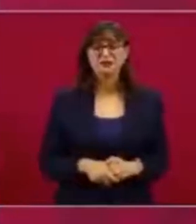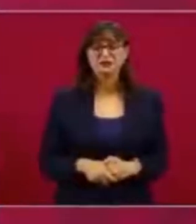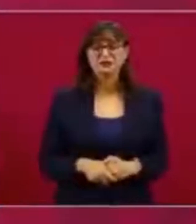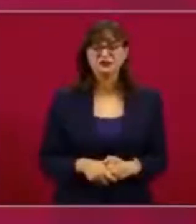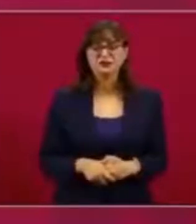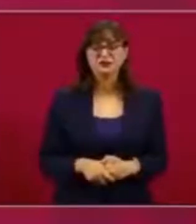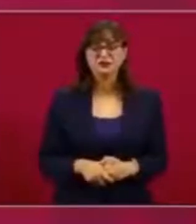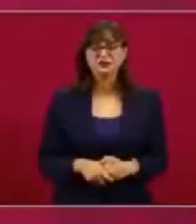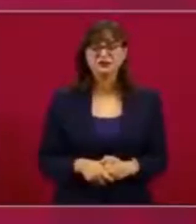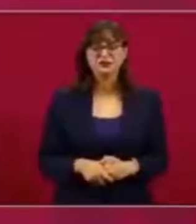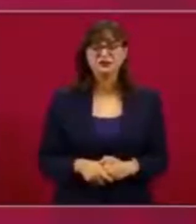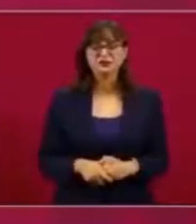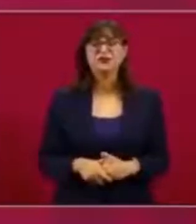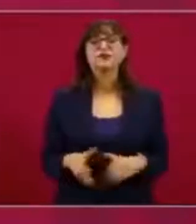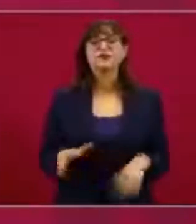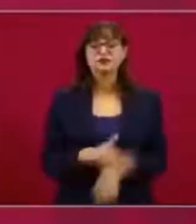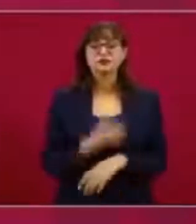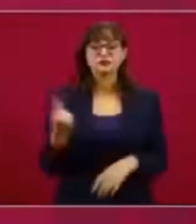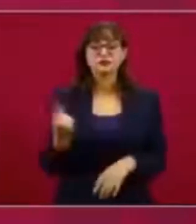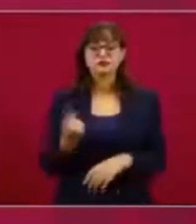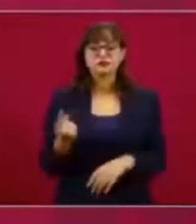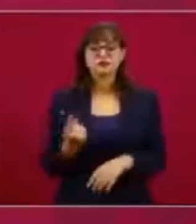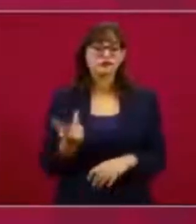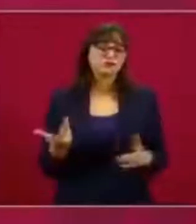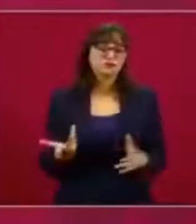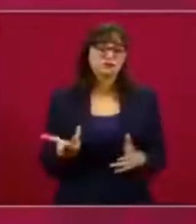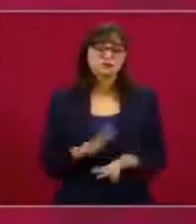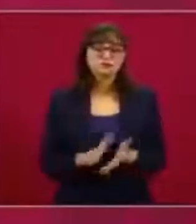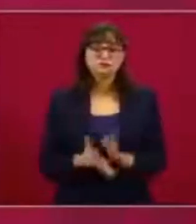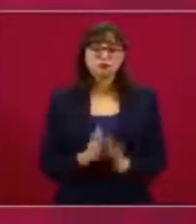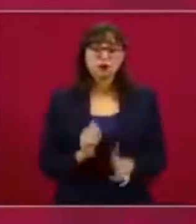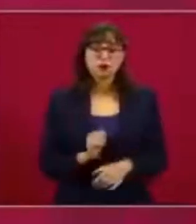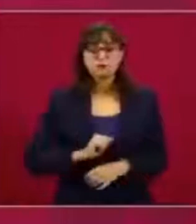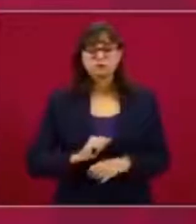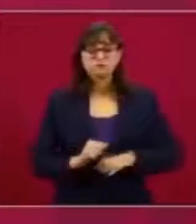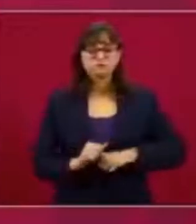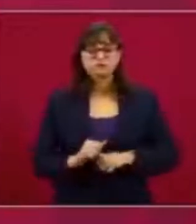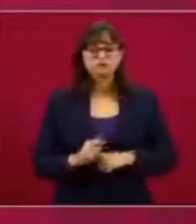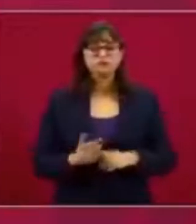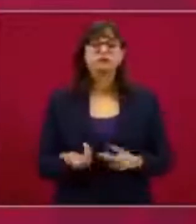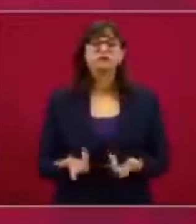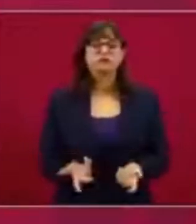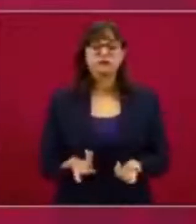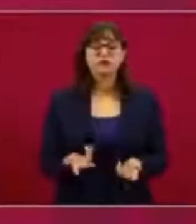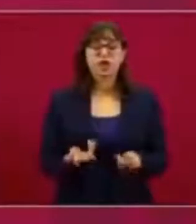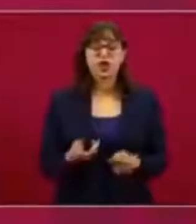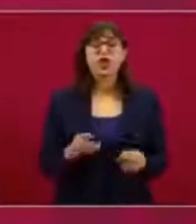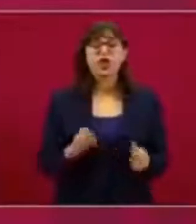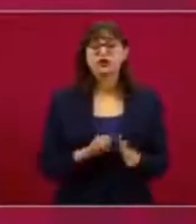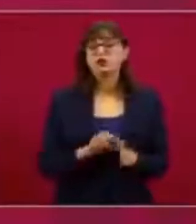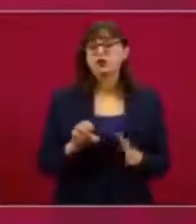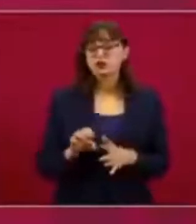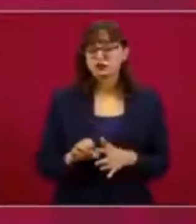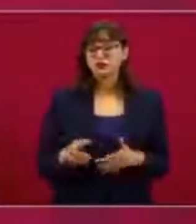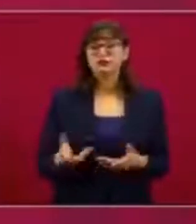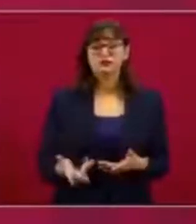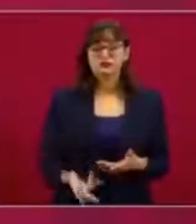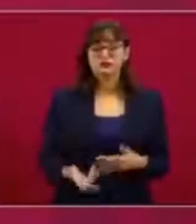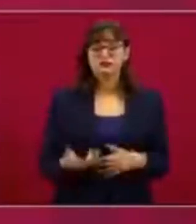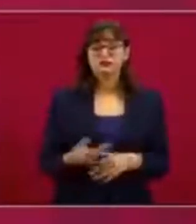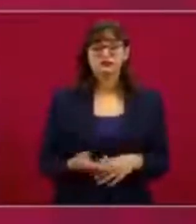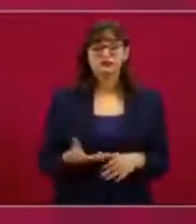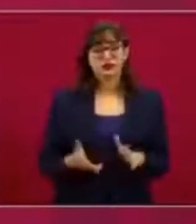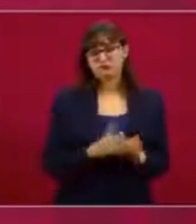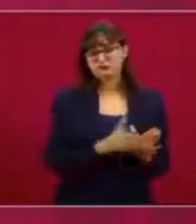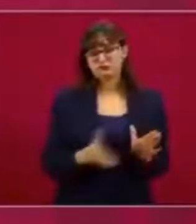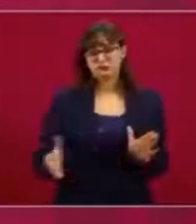por la práctica del influyentismo. Bueno, en ese tiempo, no sé si